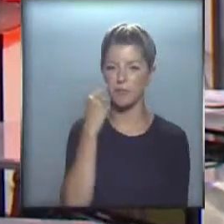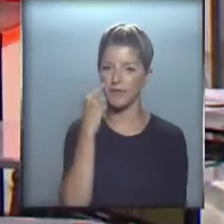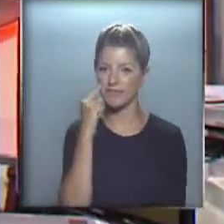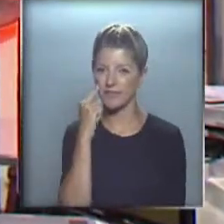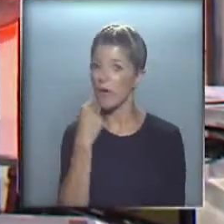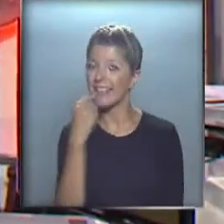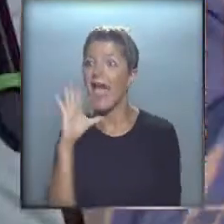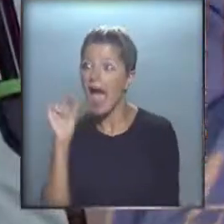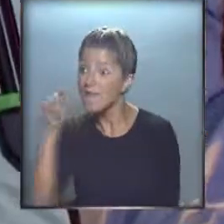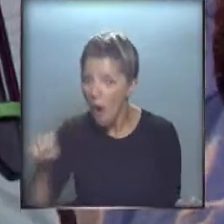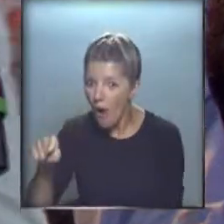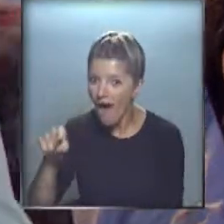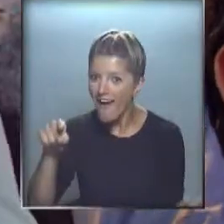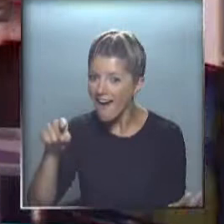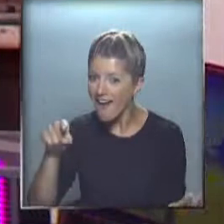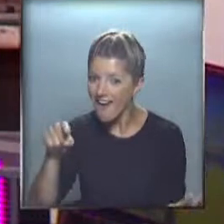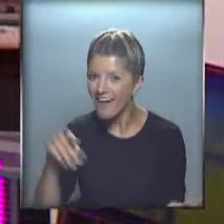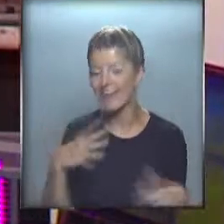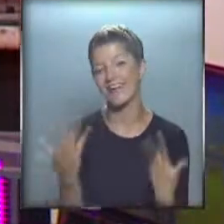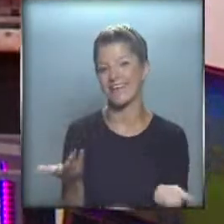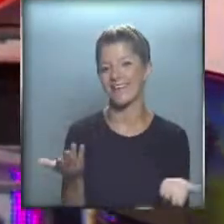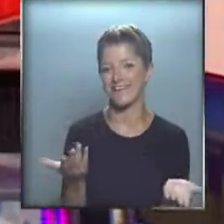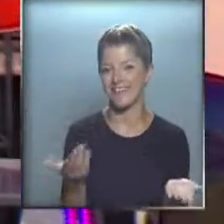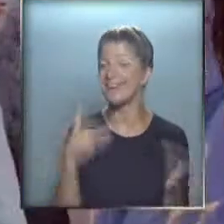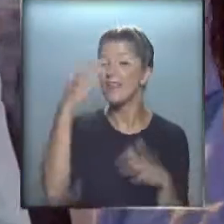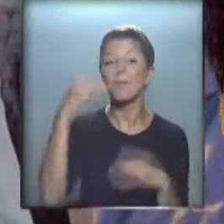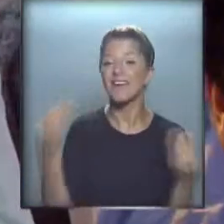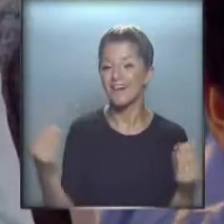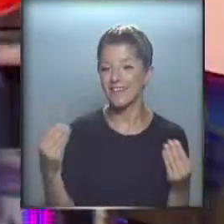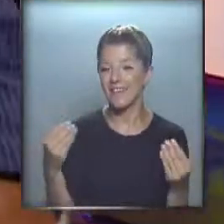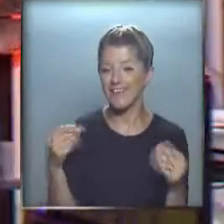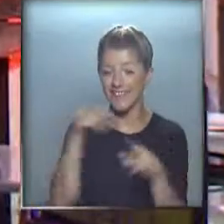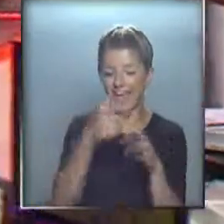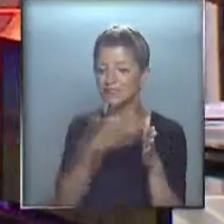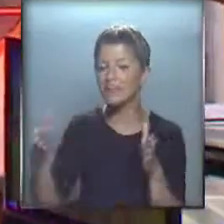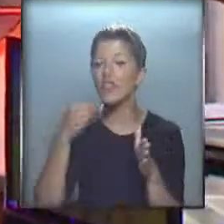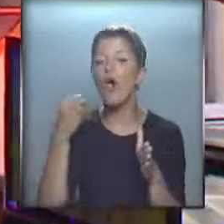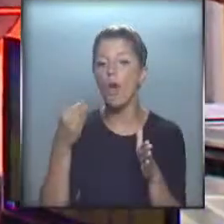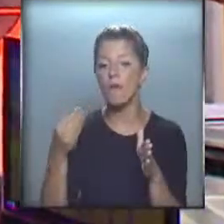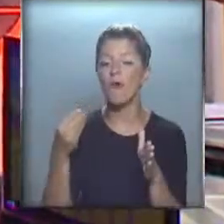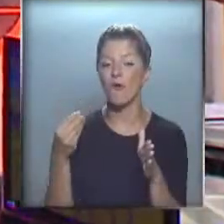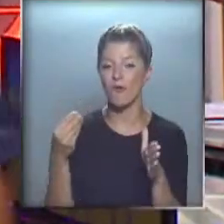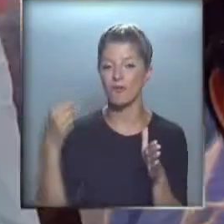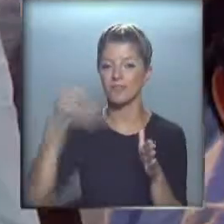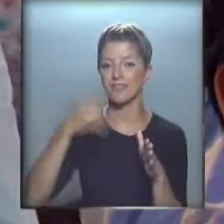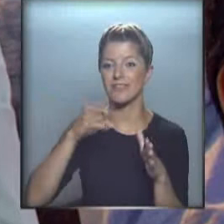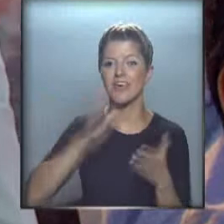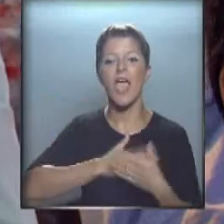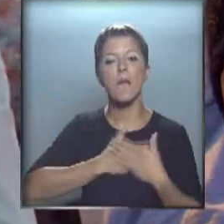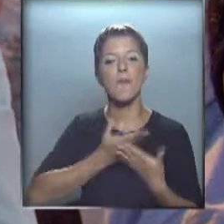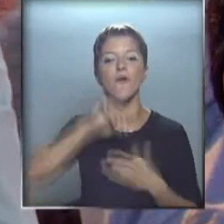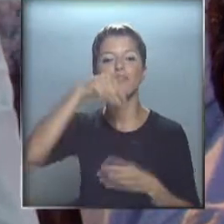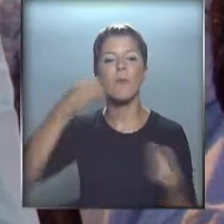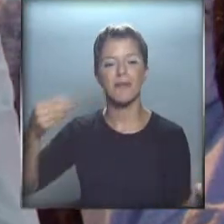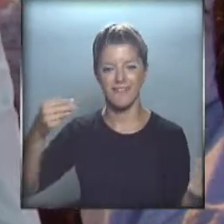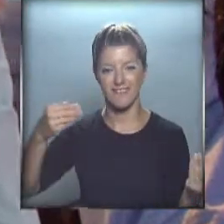vos, dijiste. Claro. ¿Y qué pasó? De ahí, ¿qué pasó? ¿Cuándo empezó a latir el corazón,